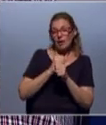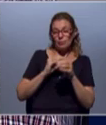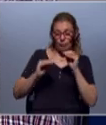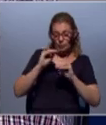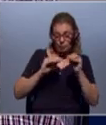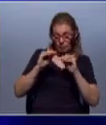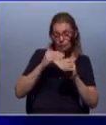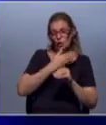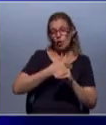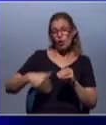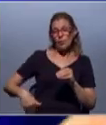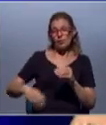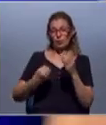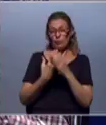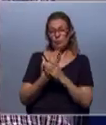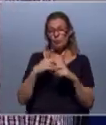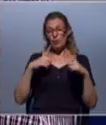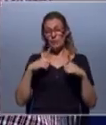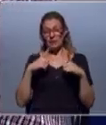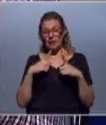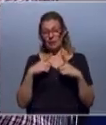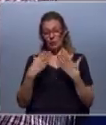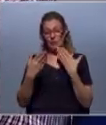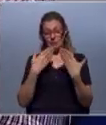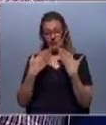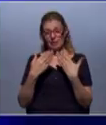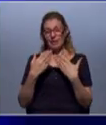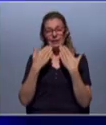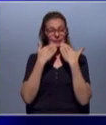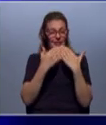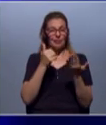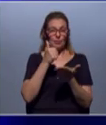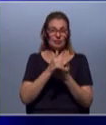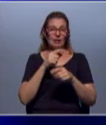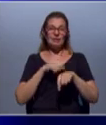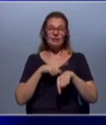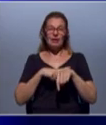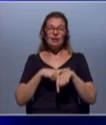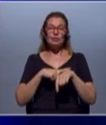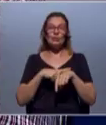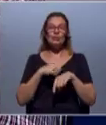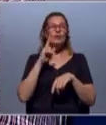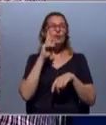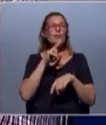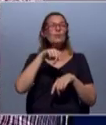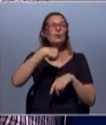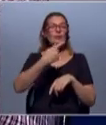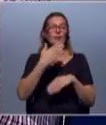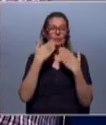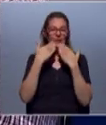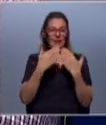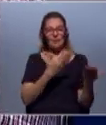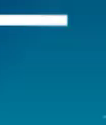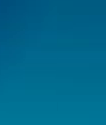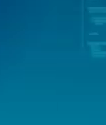gobierno nuevo está pendiente esa entonces después vendrán muestras gracias por este rato para atv ciudad y hasta la próxima muchas gracias por la invitación